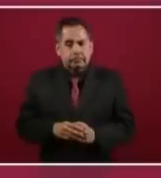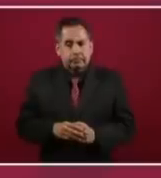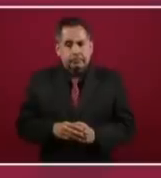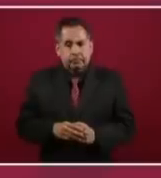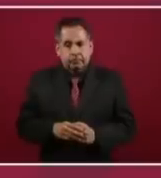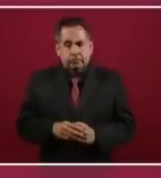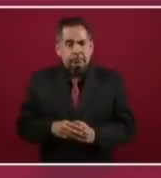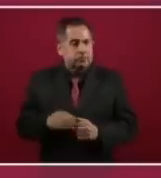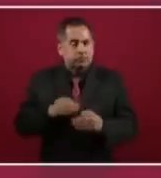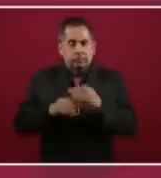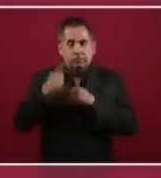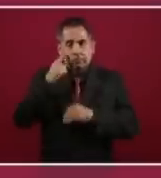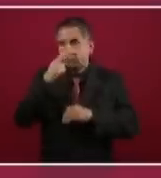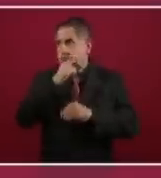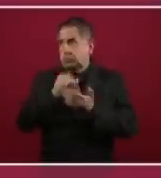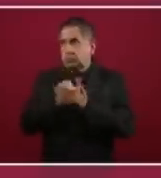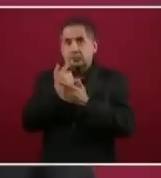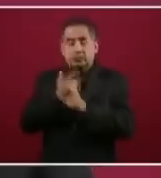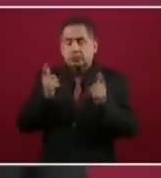como en toda democracia,